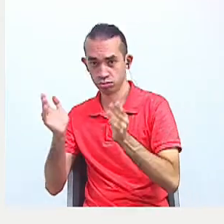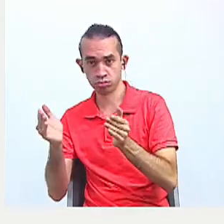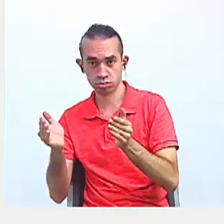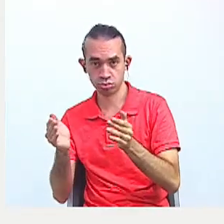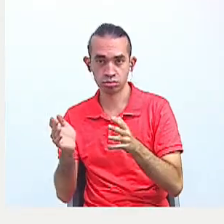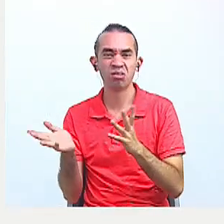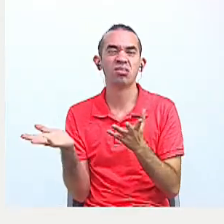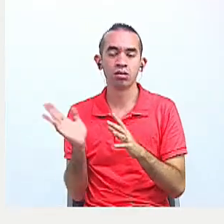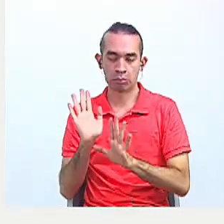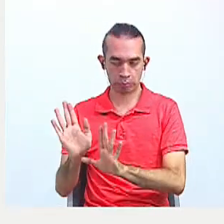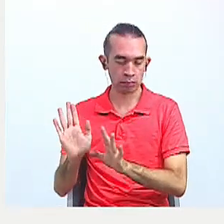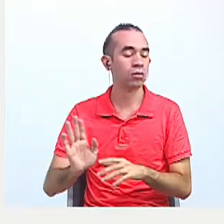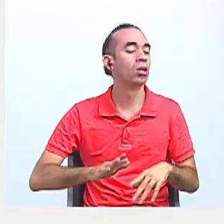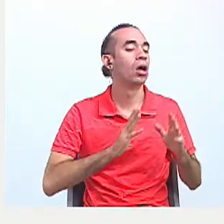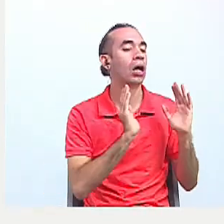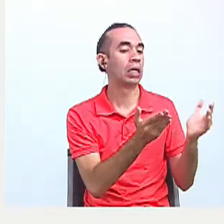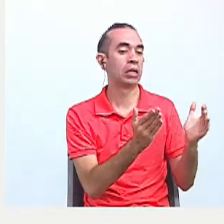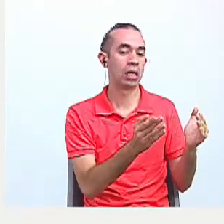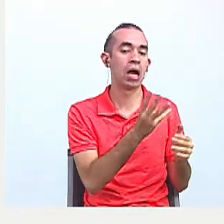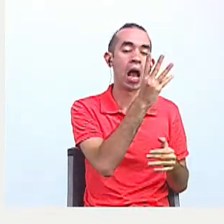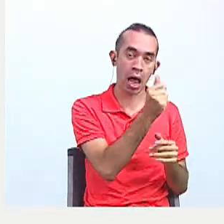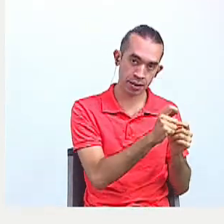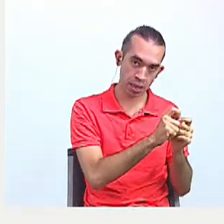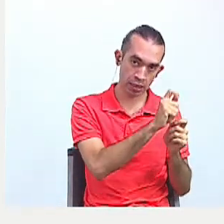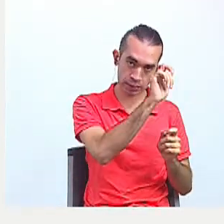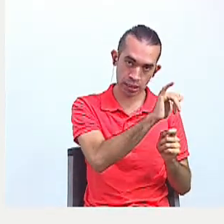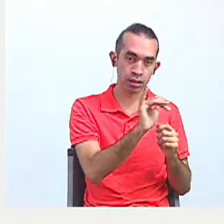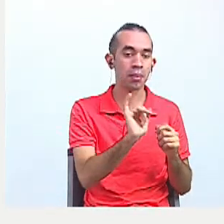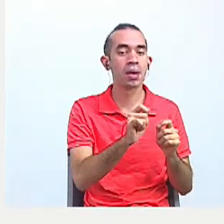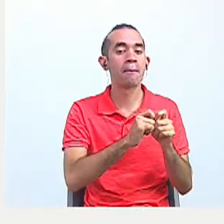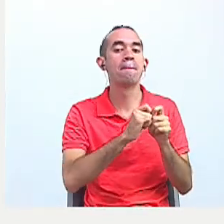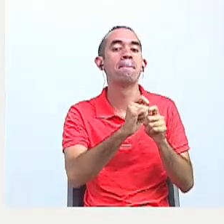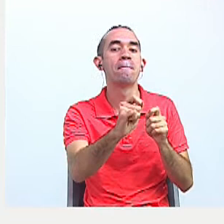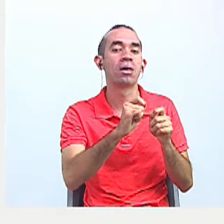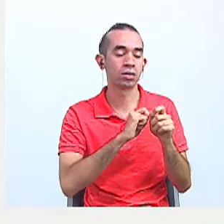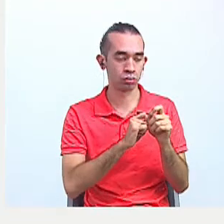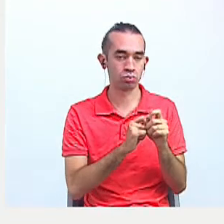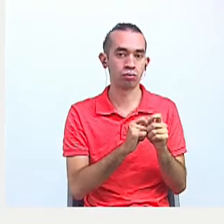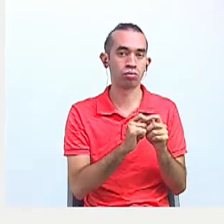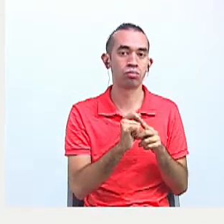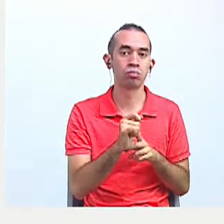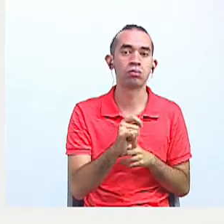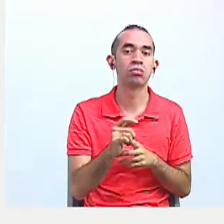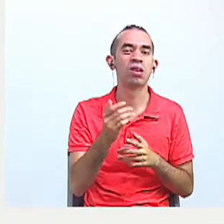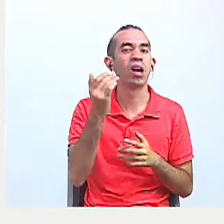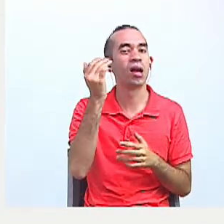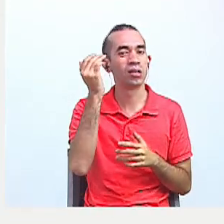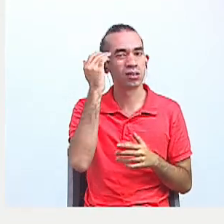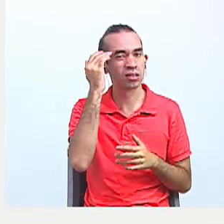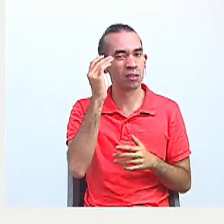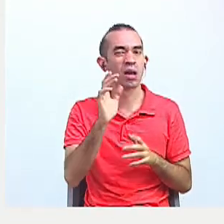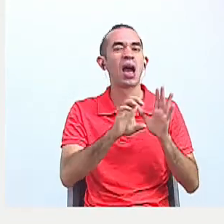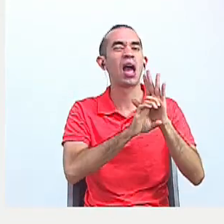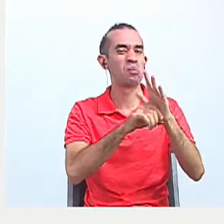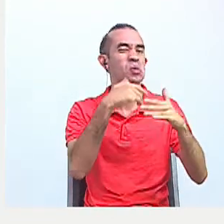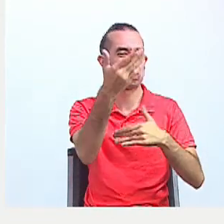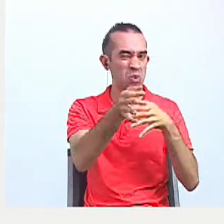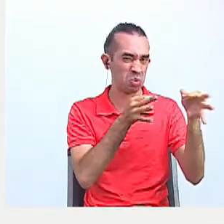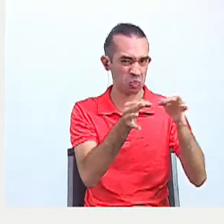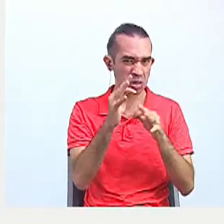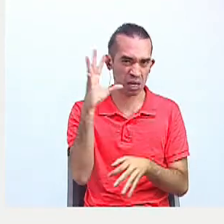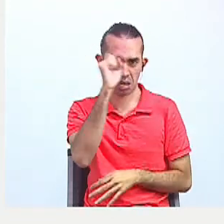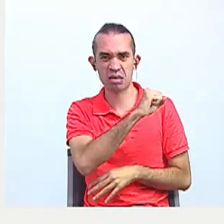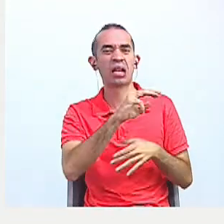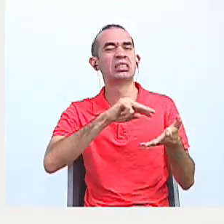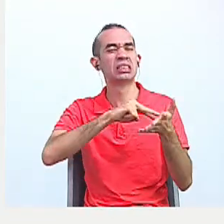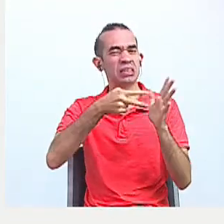de magnitud. Por eso ya casi vamos a ver un ejemplo para que no se nos olvide cómo definir o cómo identificar qué es una